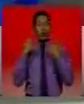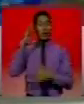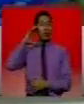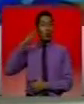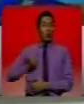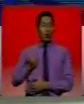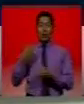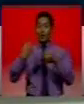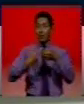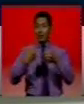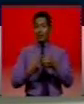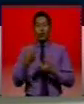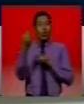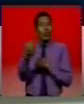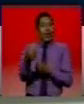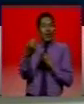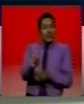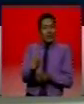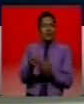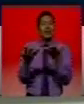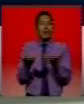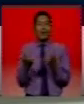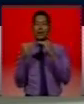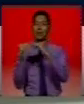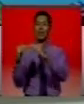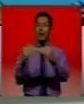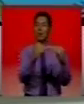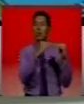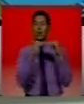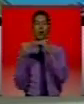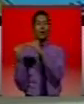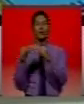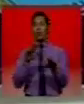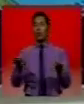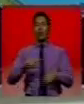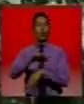realizaron talleres que buscan democratizar el espectro radioeléctrico.